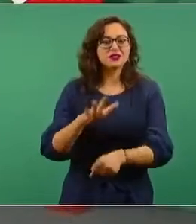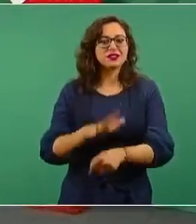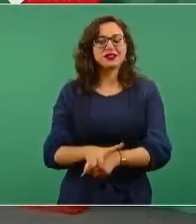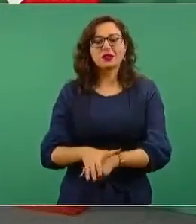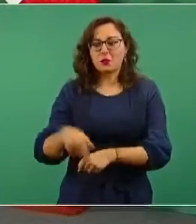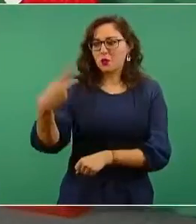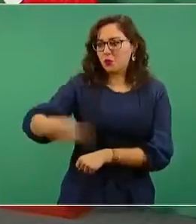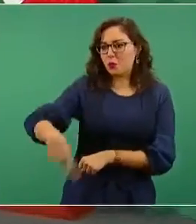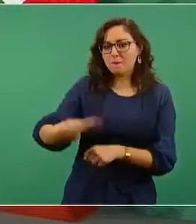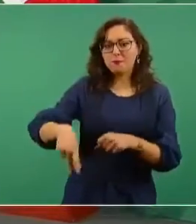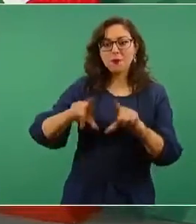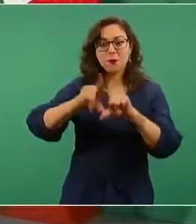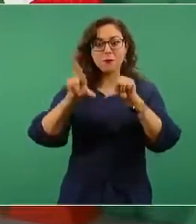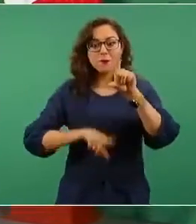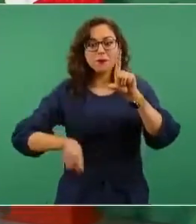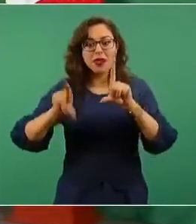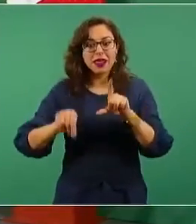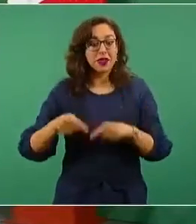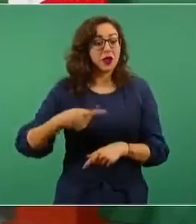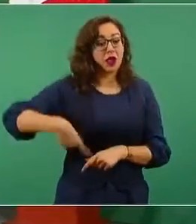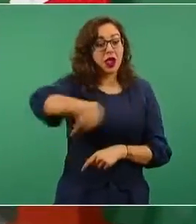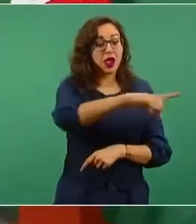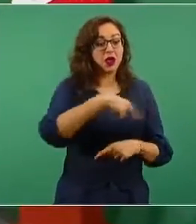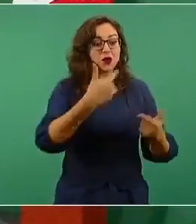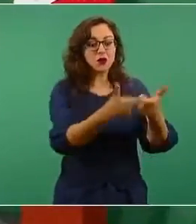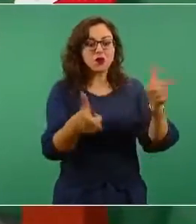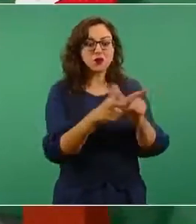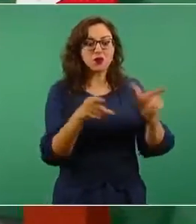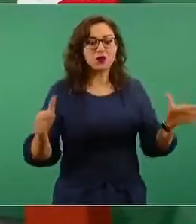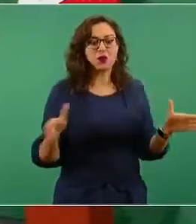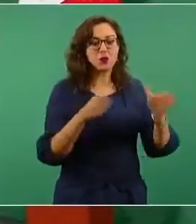privatizarla. Si no, imagínense,